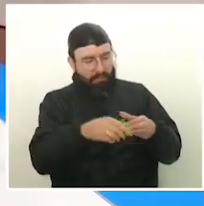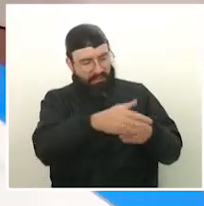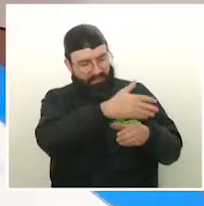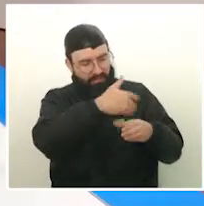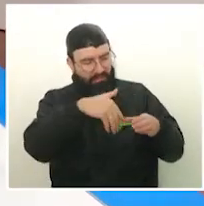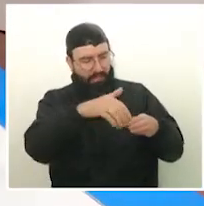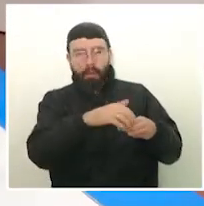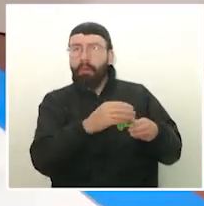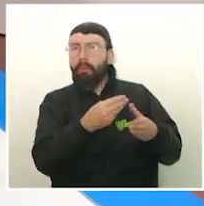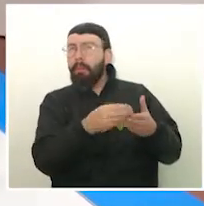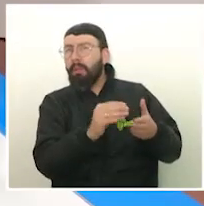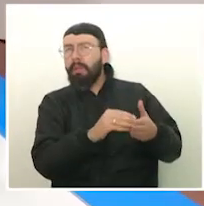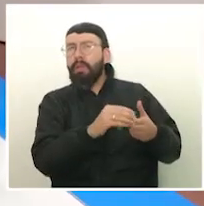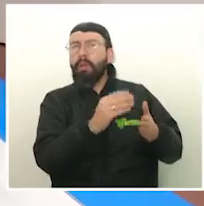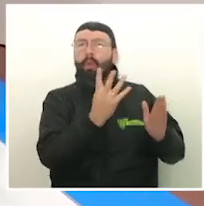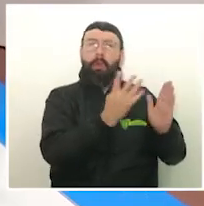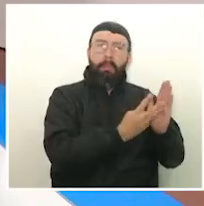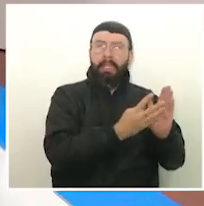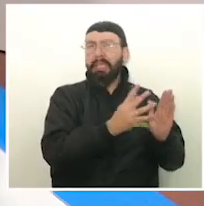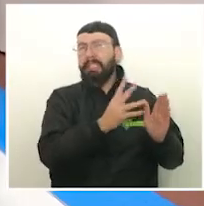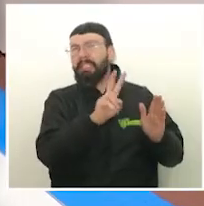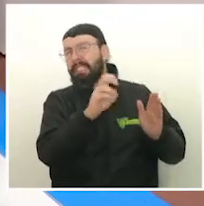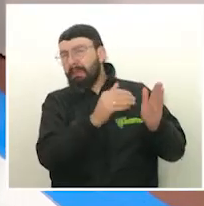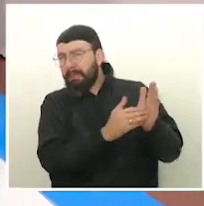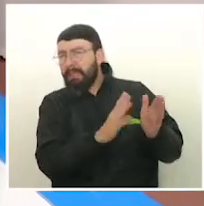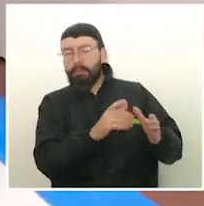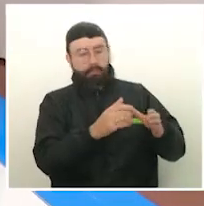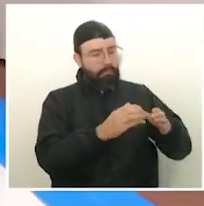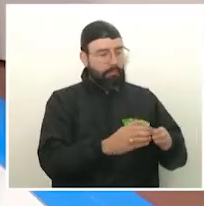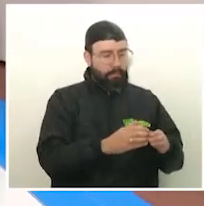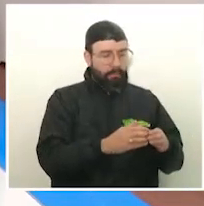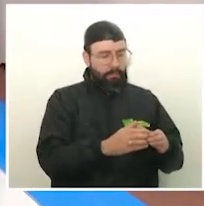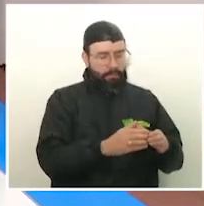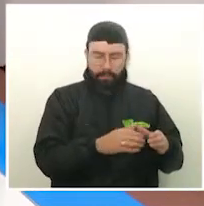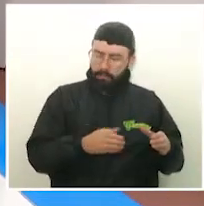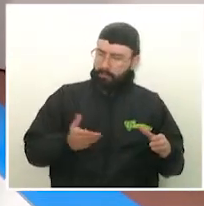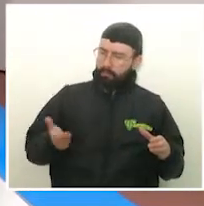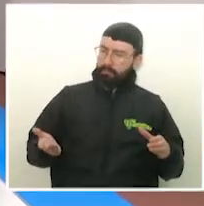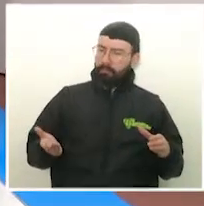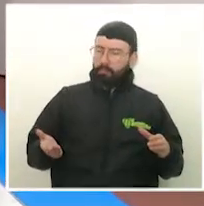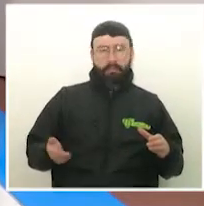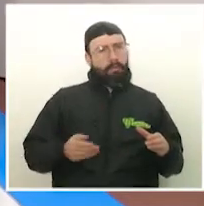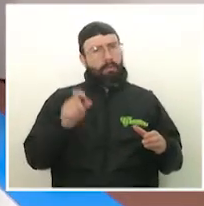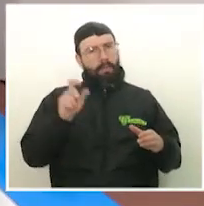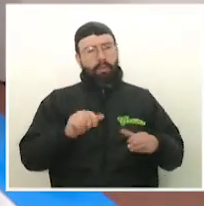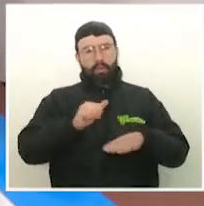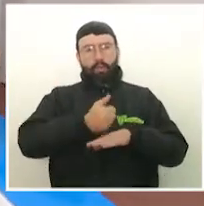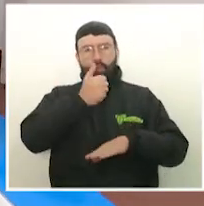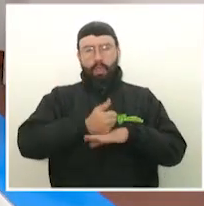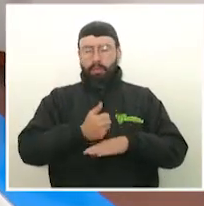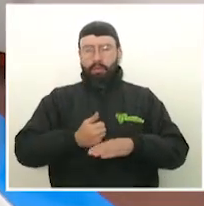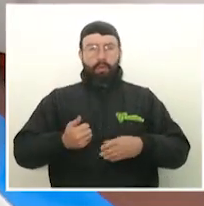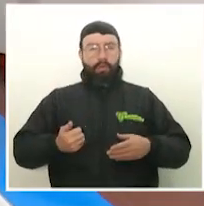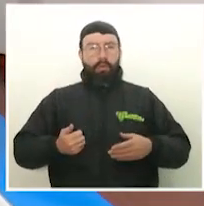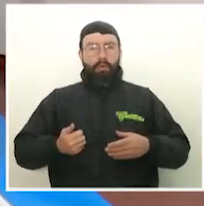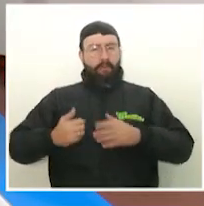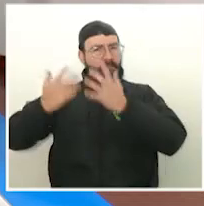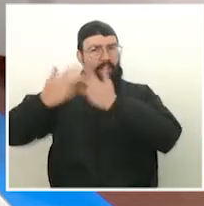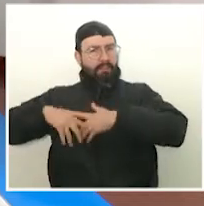vale de 4 a 7 mil pesos. Y yo digo, bueno, el dueño del supermercado, bueno, el dueño de la